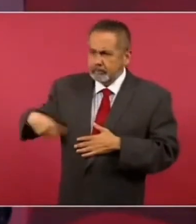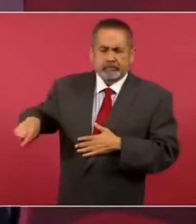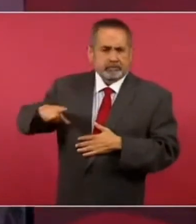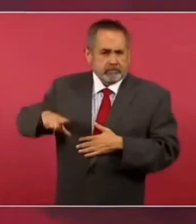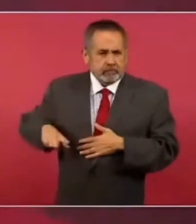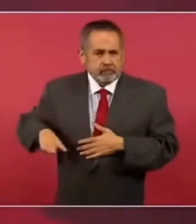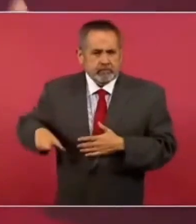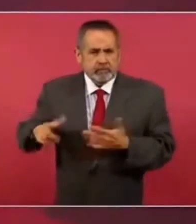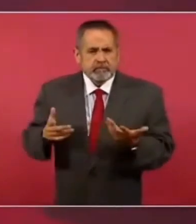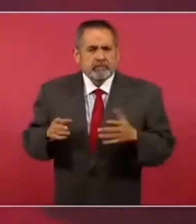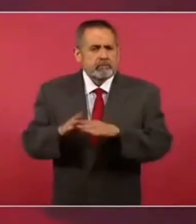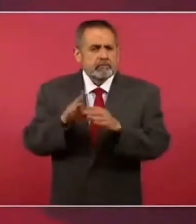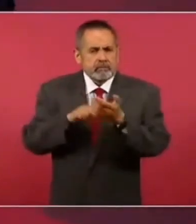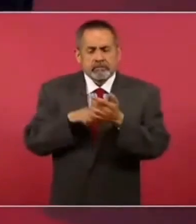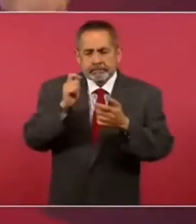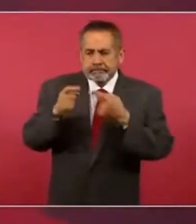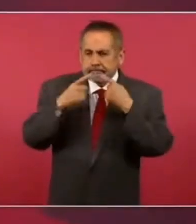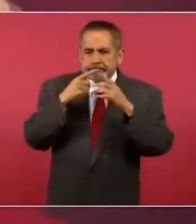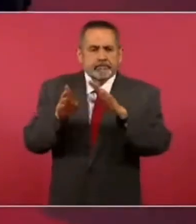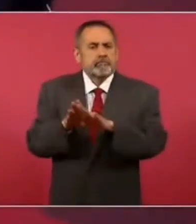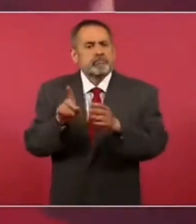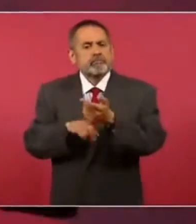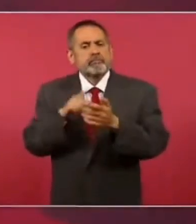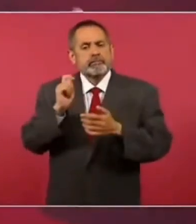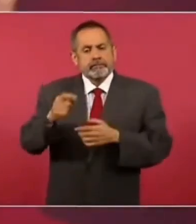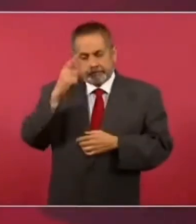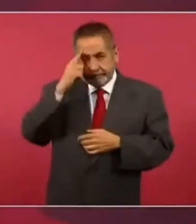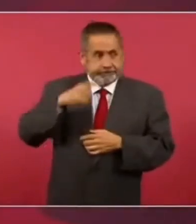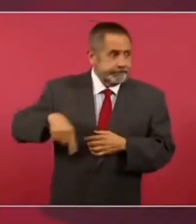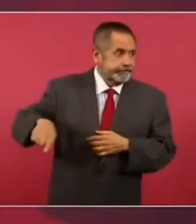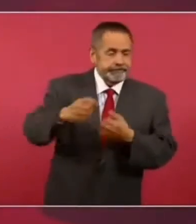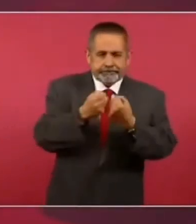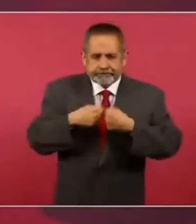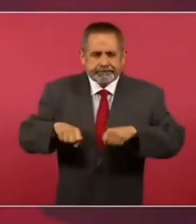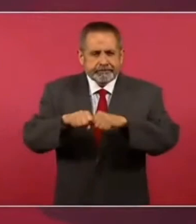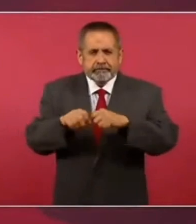para organizar a la sociedad en beneficio de la sociedad.